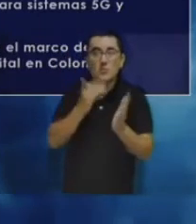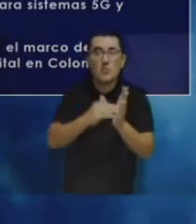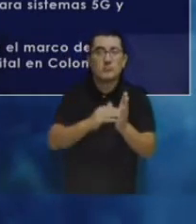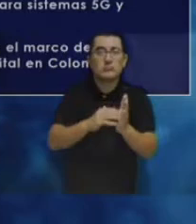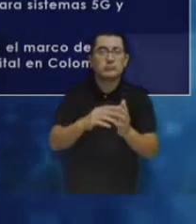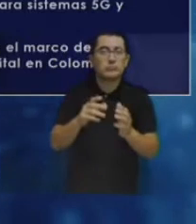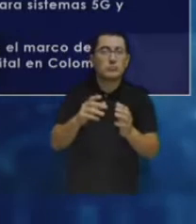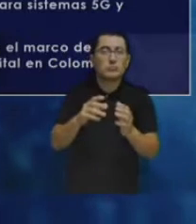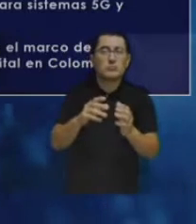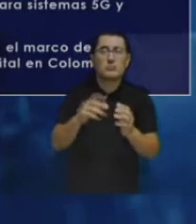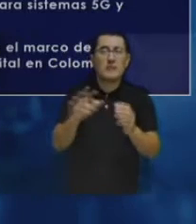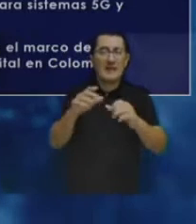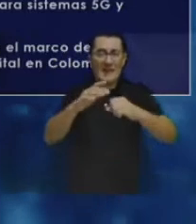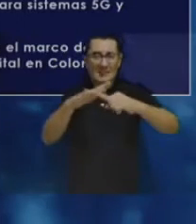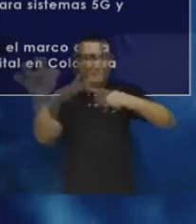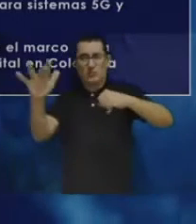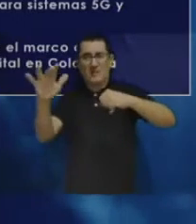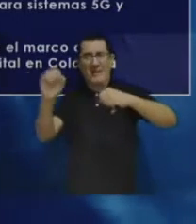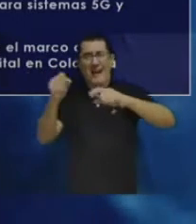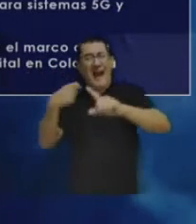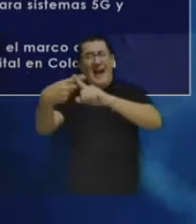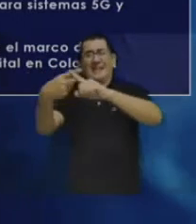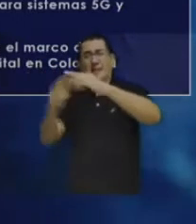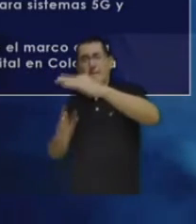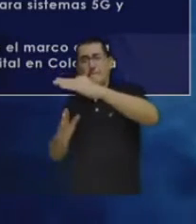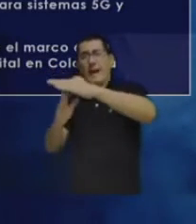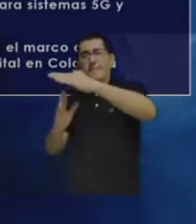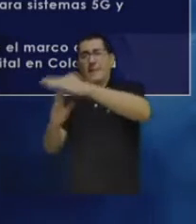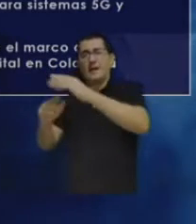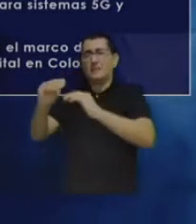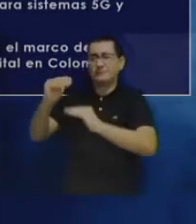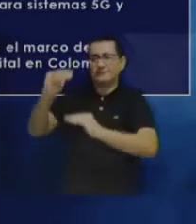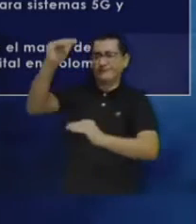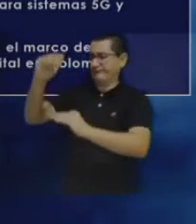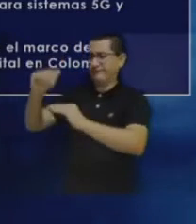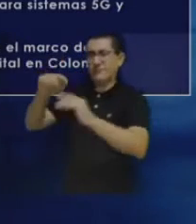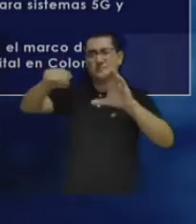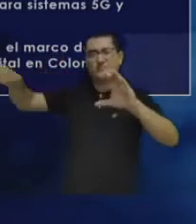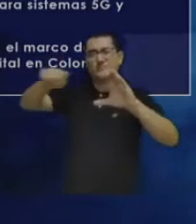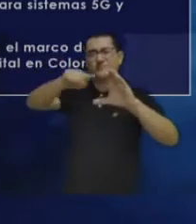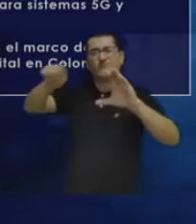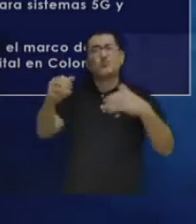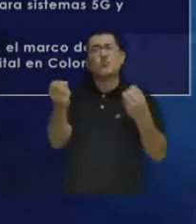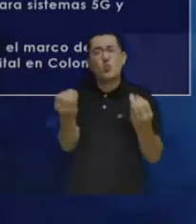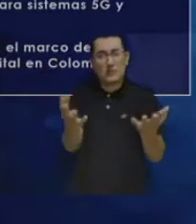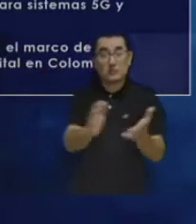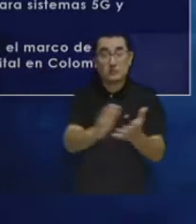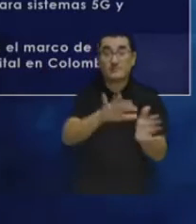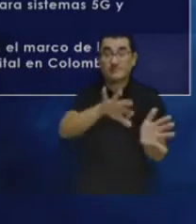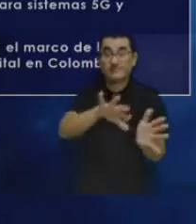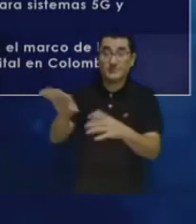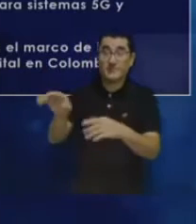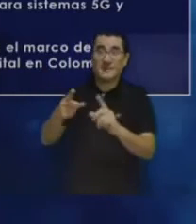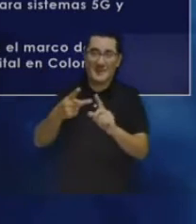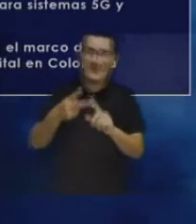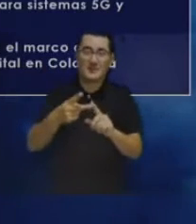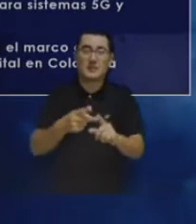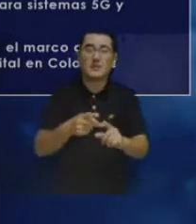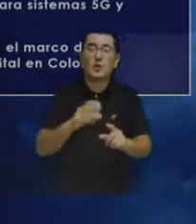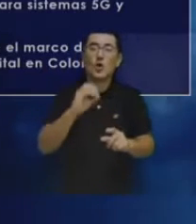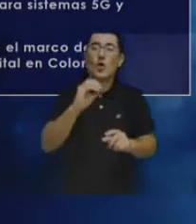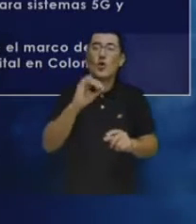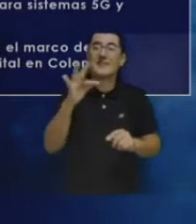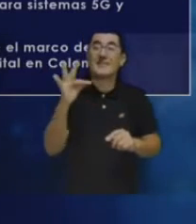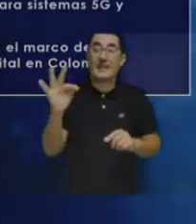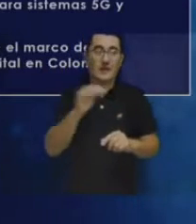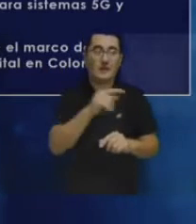Posteriormente, con la participación del director del sector de radiocomunicaciones de la UIT, el señor Mario Maneuix, nos presentó el